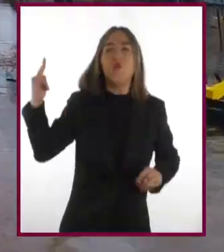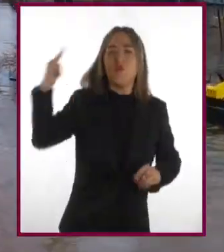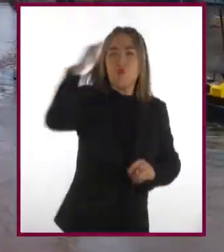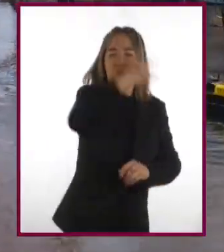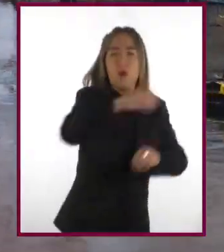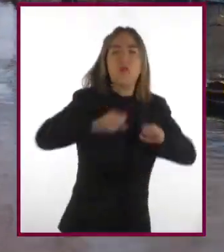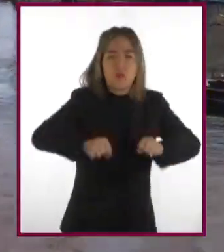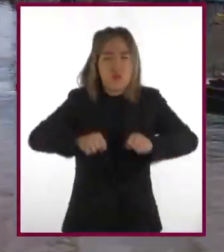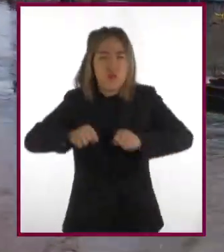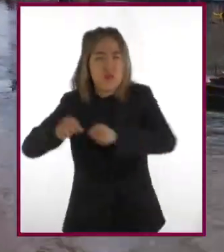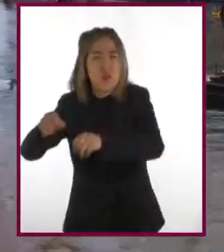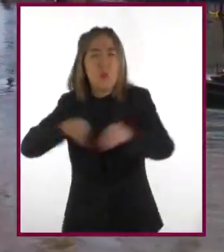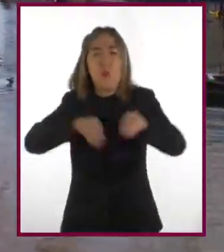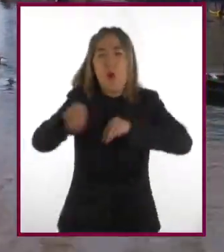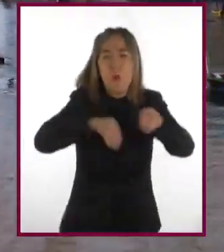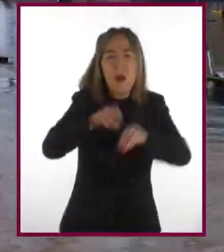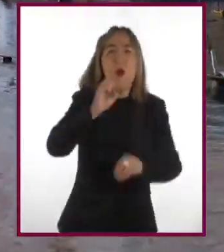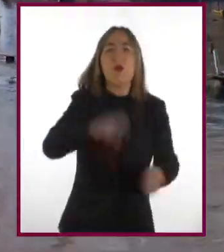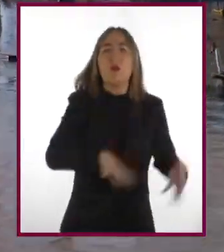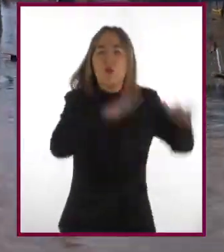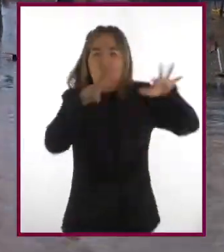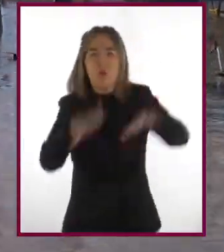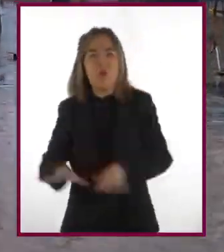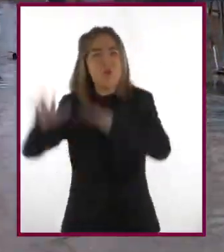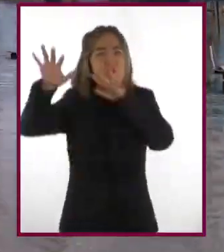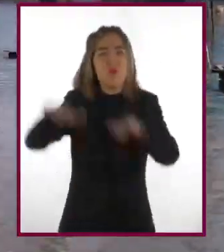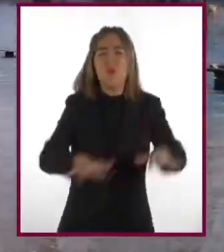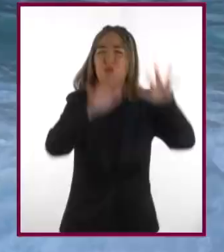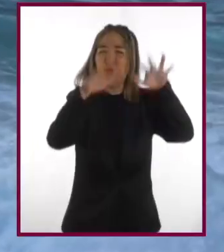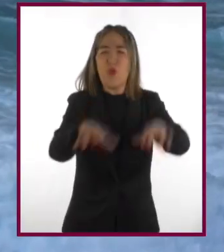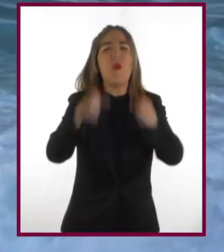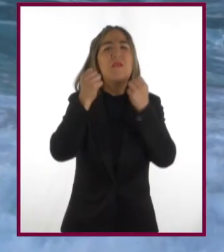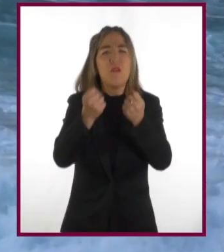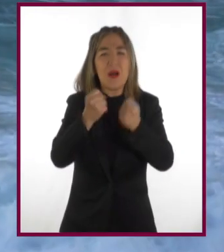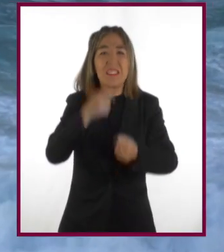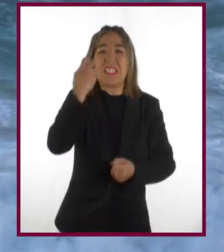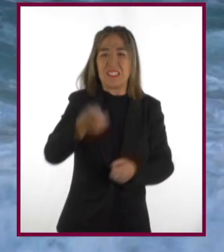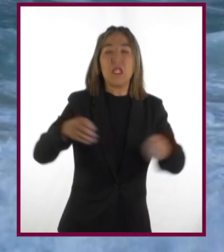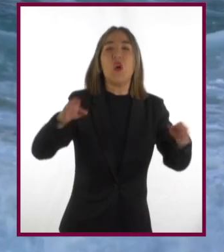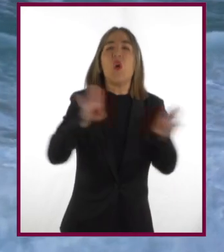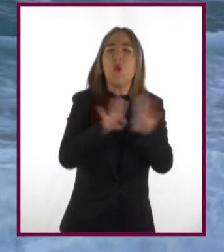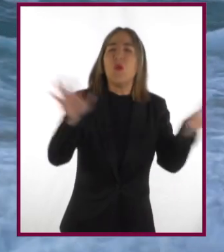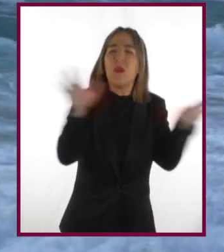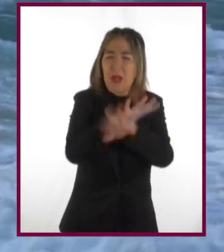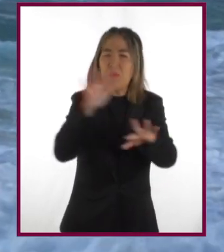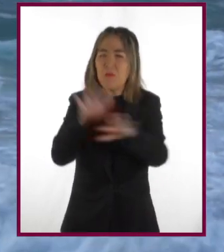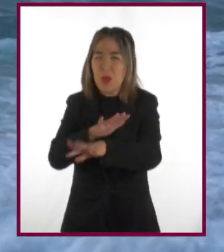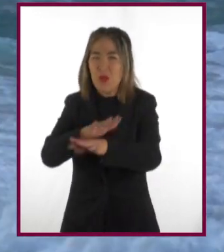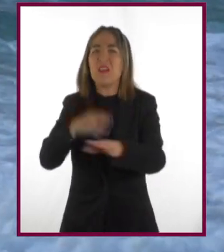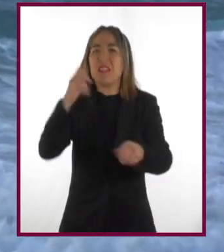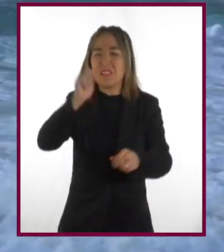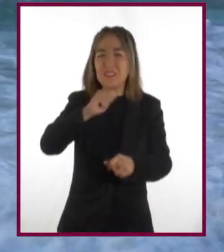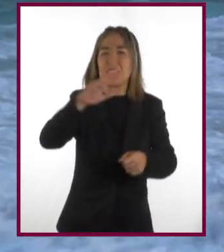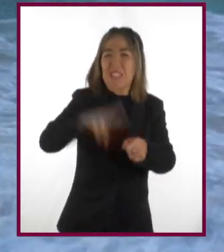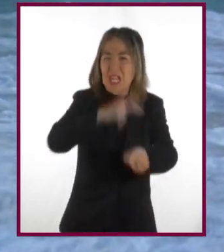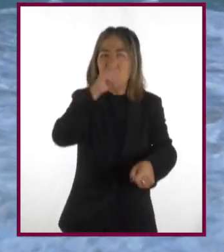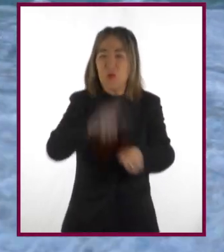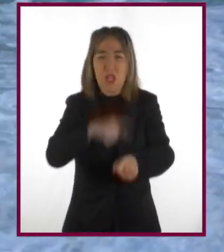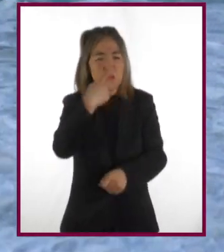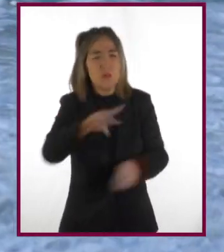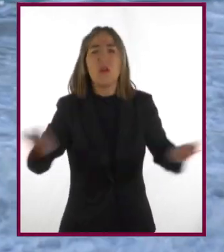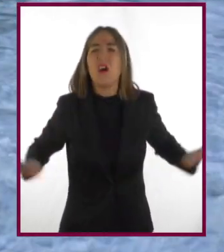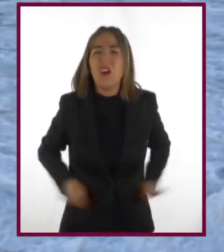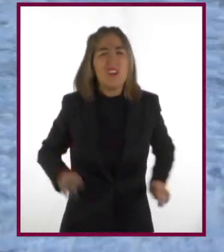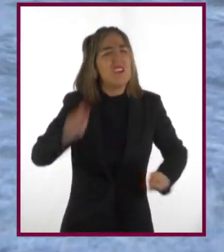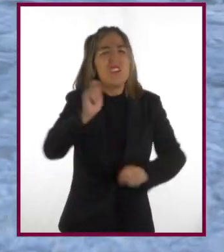turbulencias aéreas o marinas, ¿no?, que nos provocan muchas incomodidades. Bueno, todos estos fenómenos tienen en